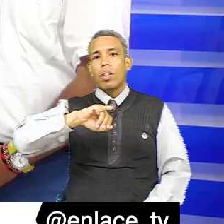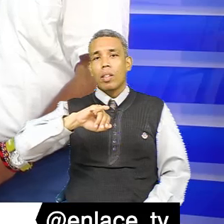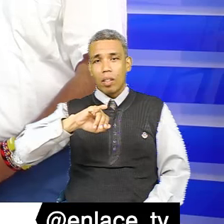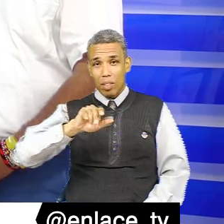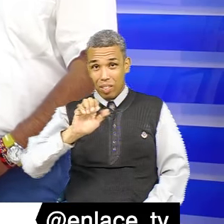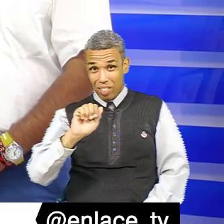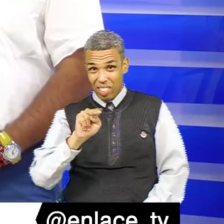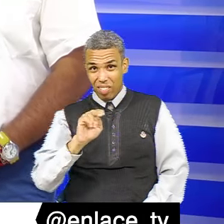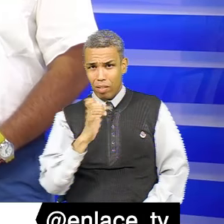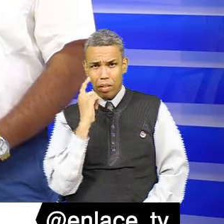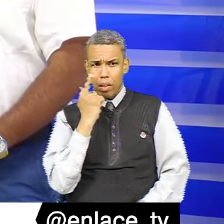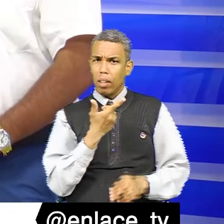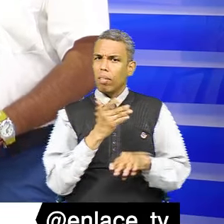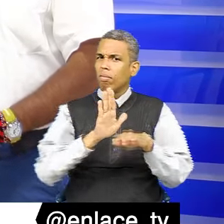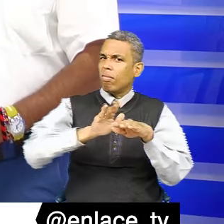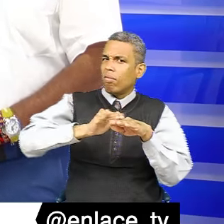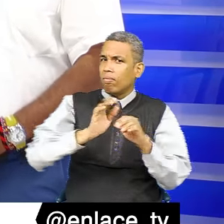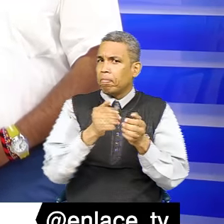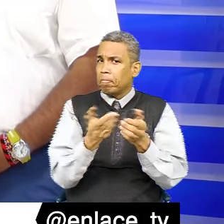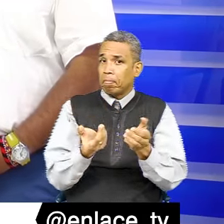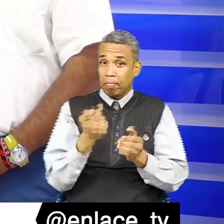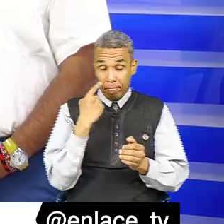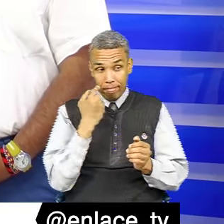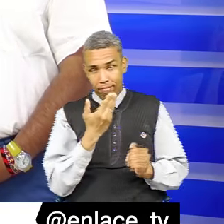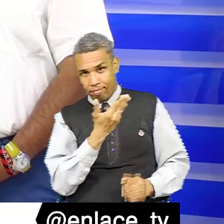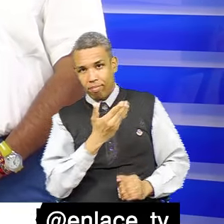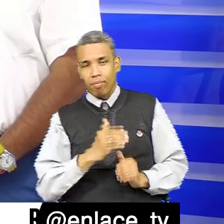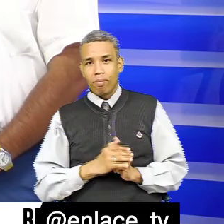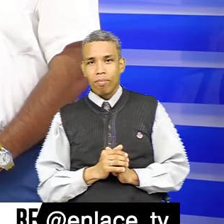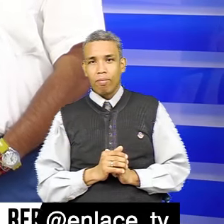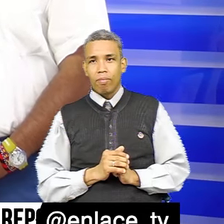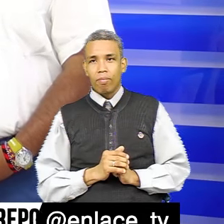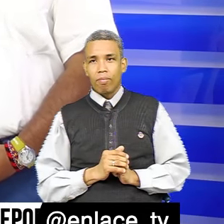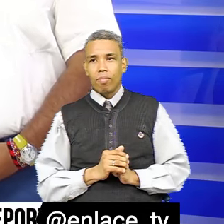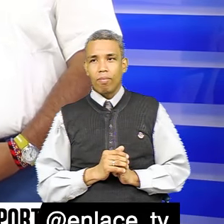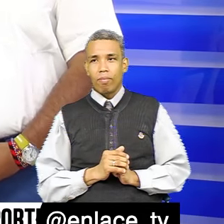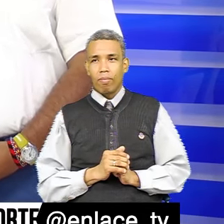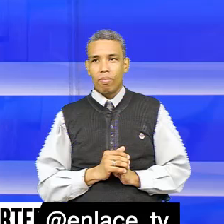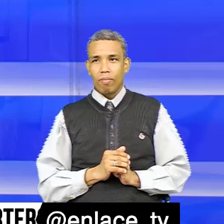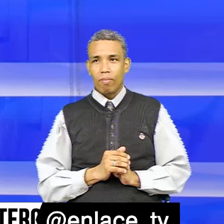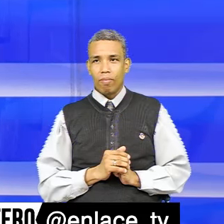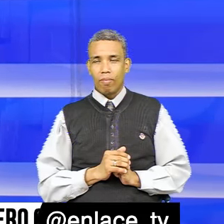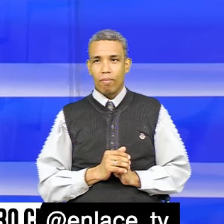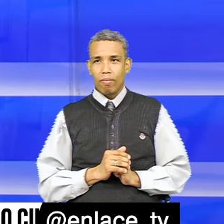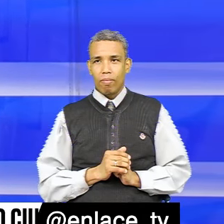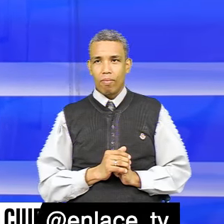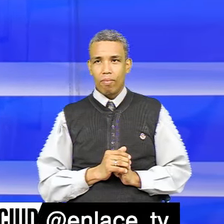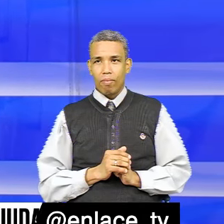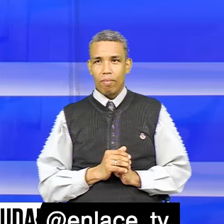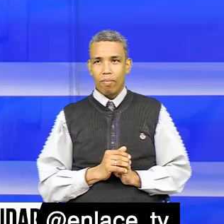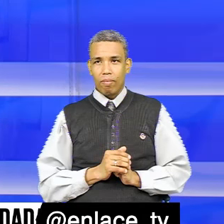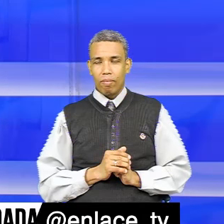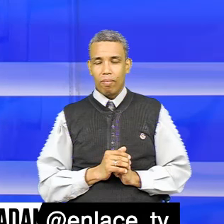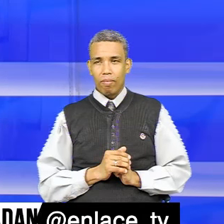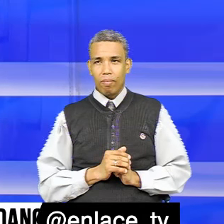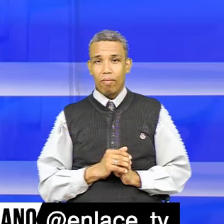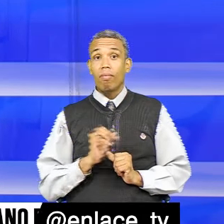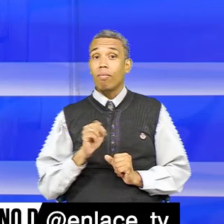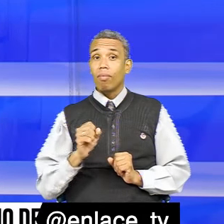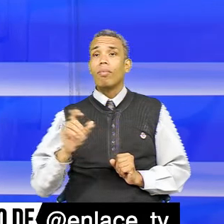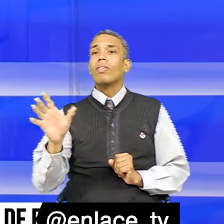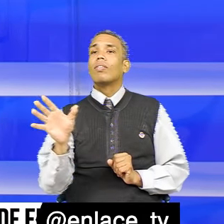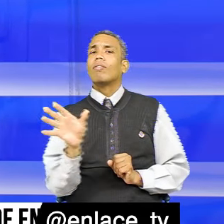invitación, de qué se trata. Bueno, muy buenas tardes, gracias por esta la invitación. Sí, hacemos la invitación a todos los barranqueños,